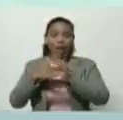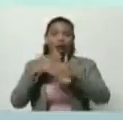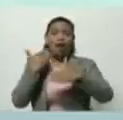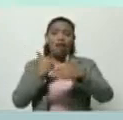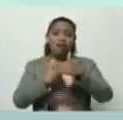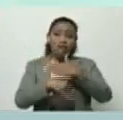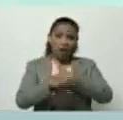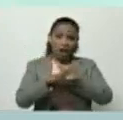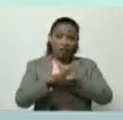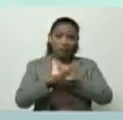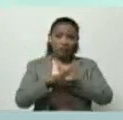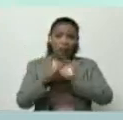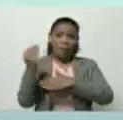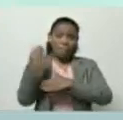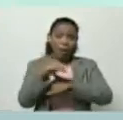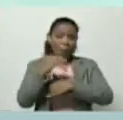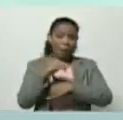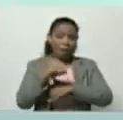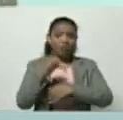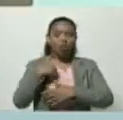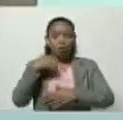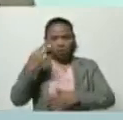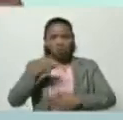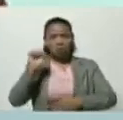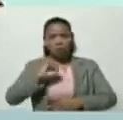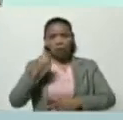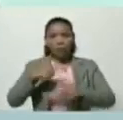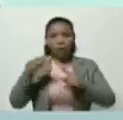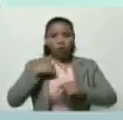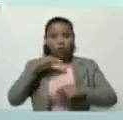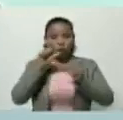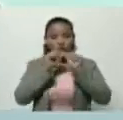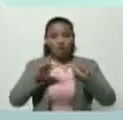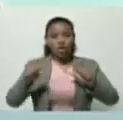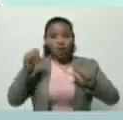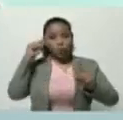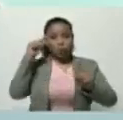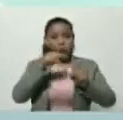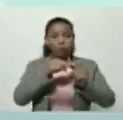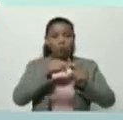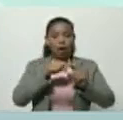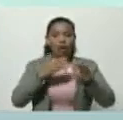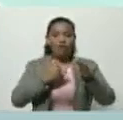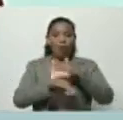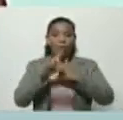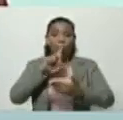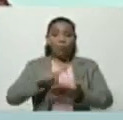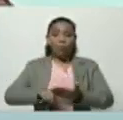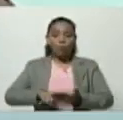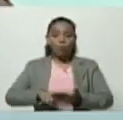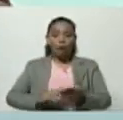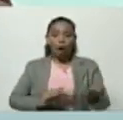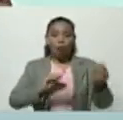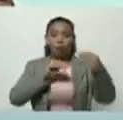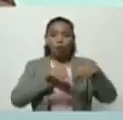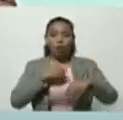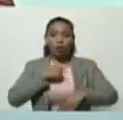más que esas? Yo estoy seguro que sí, pero nosotros nos fijamos la meta y vamos cumpliendo de acuerdo